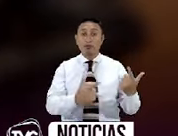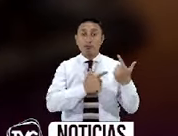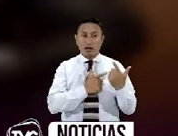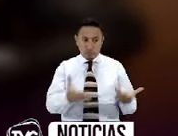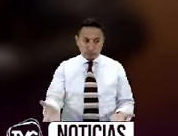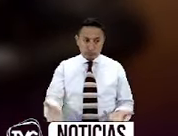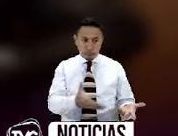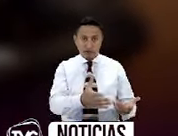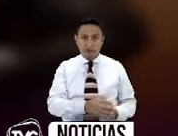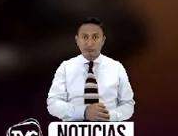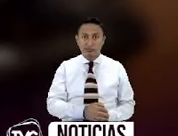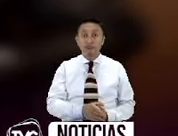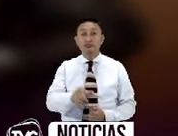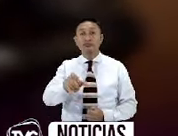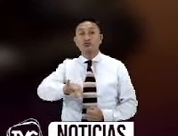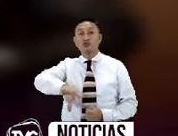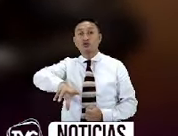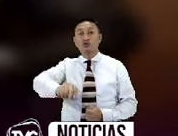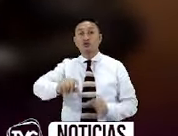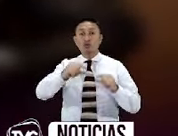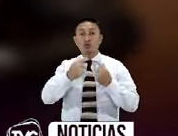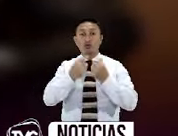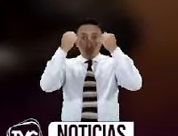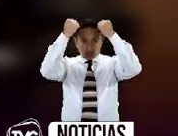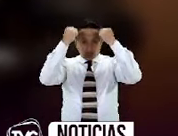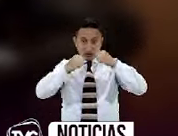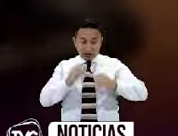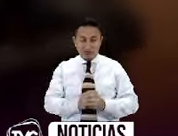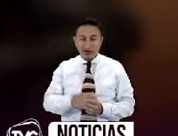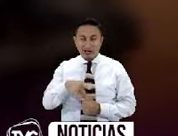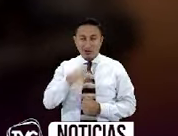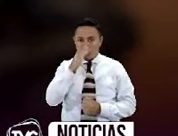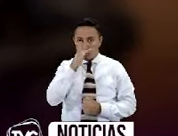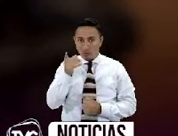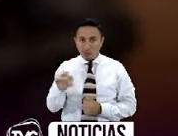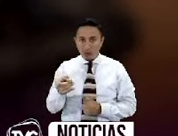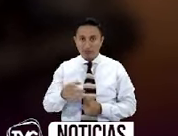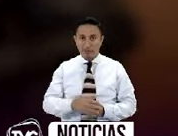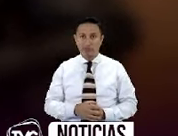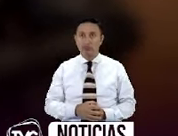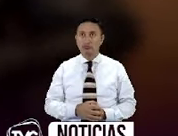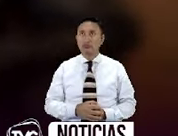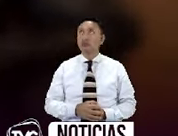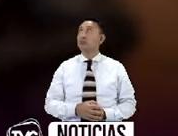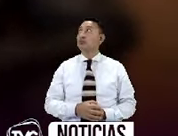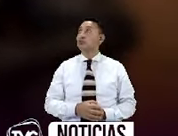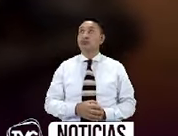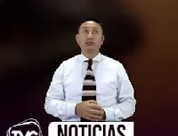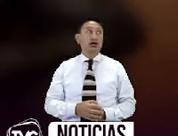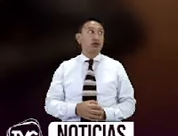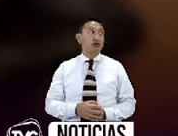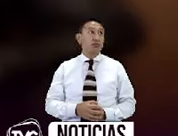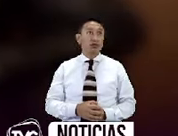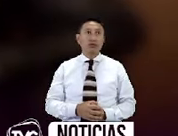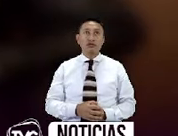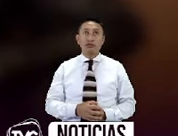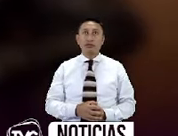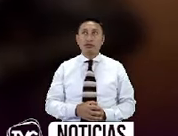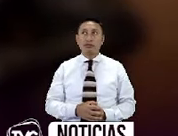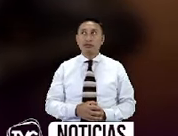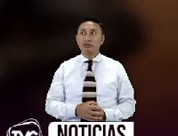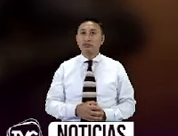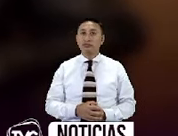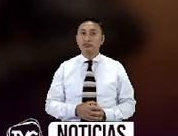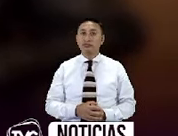los delincuentes y terroristas que se amparan y se burlan de las fuerzas del orden y la justicia en su derecho a la inviolabilidad